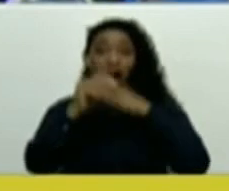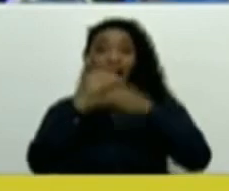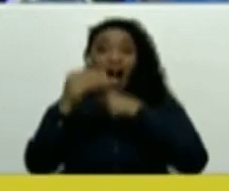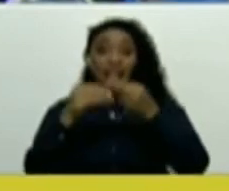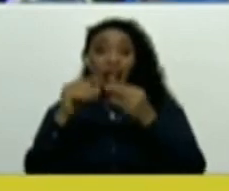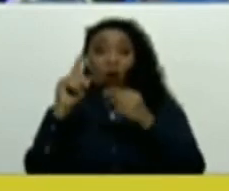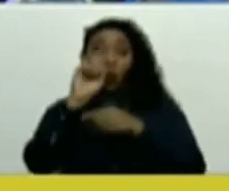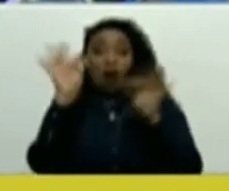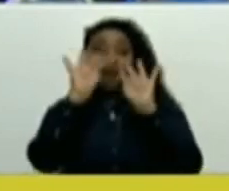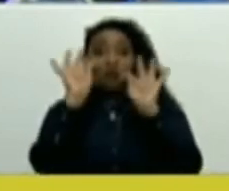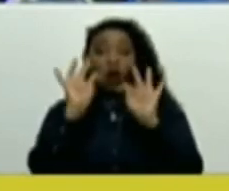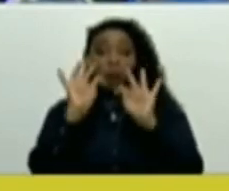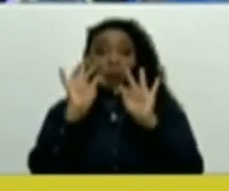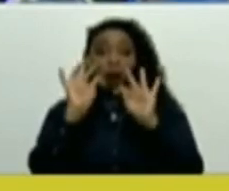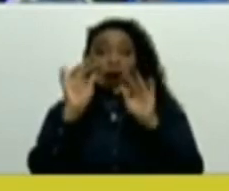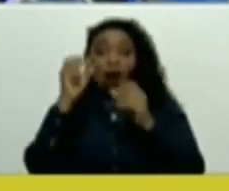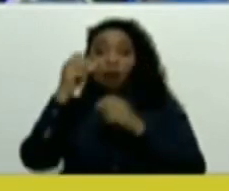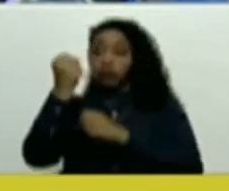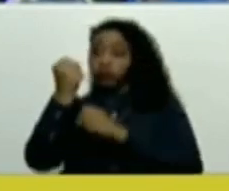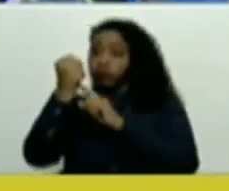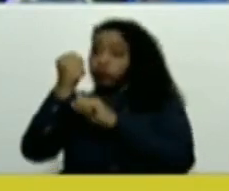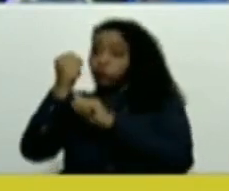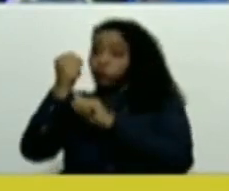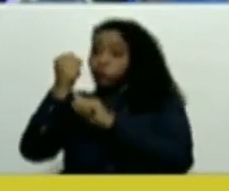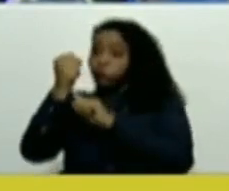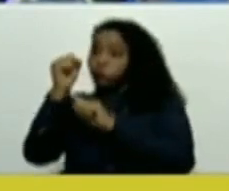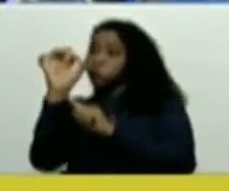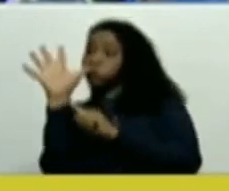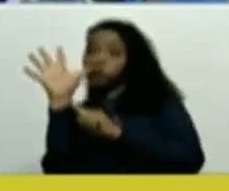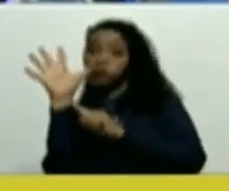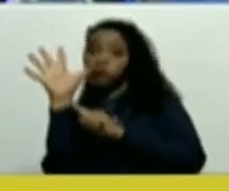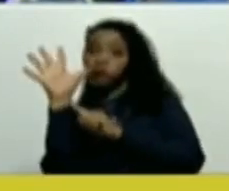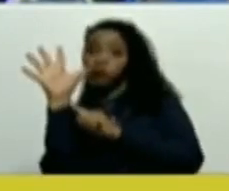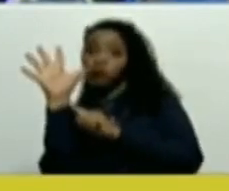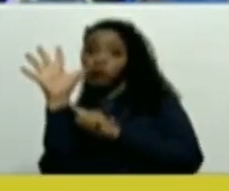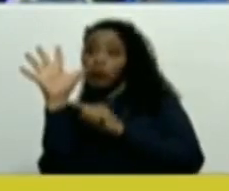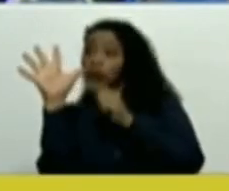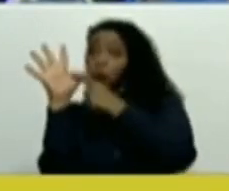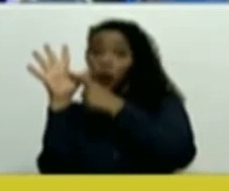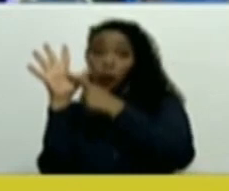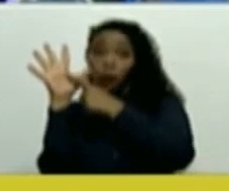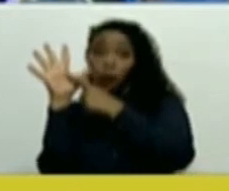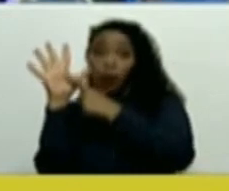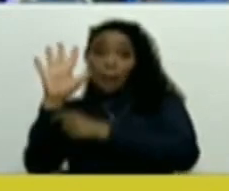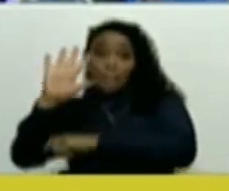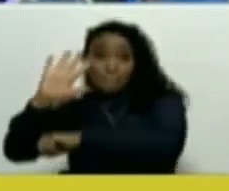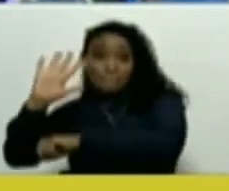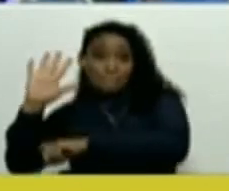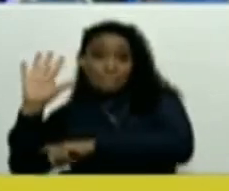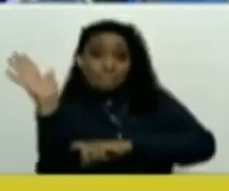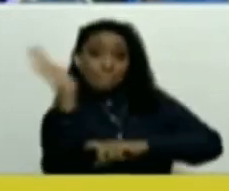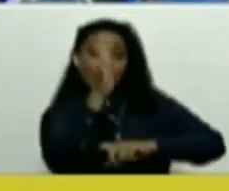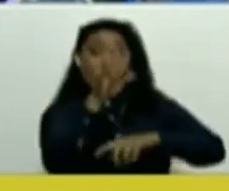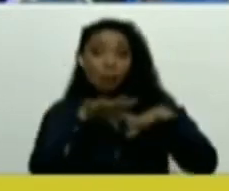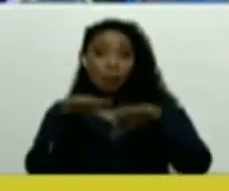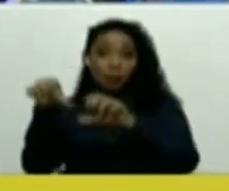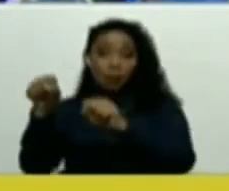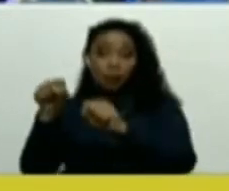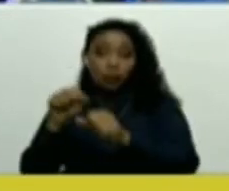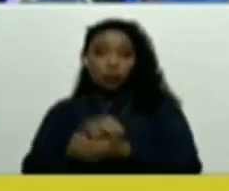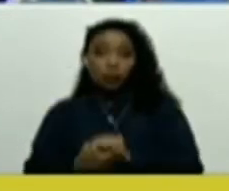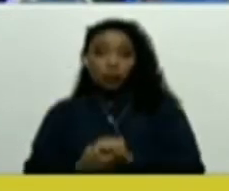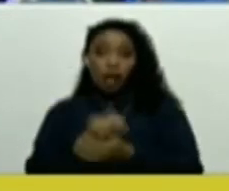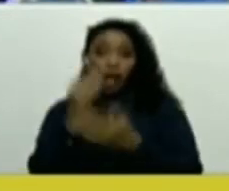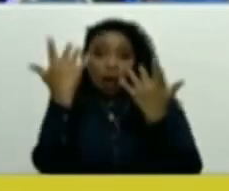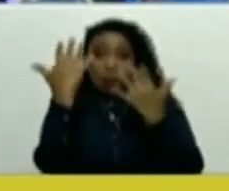va a transformar en una mano abierta. If you box imperialism, y si tú golpeas al imperialismo with your